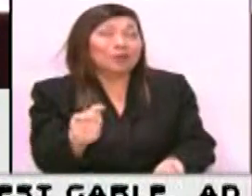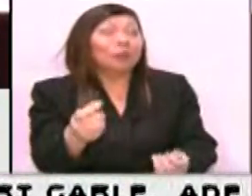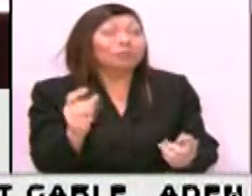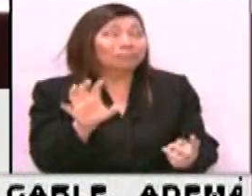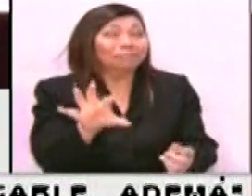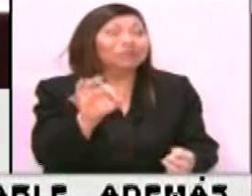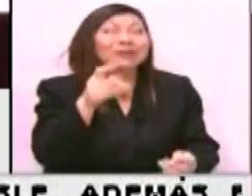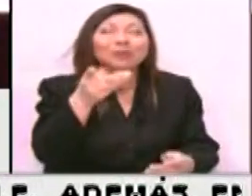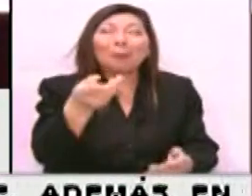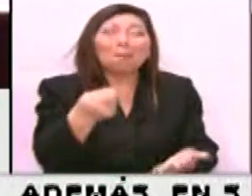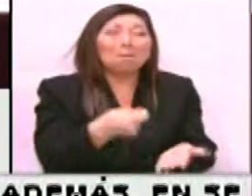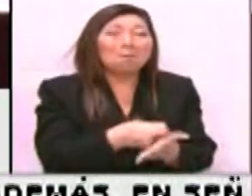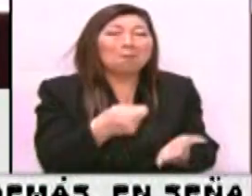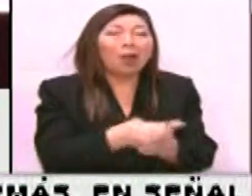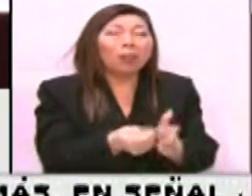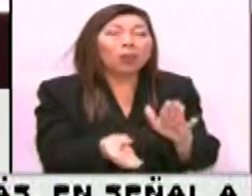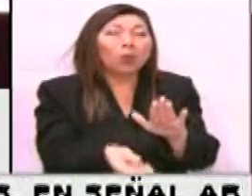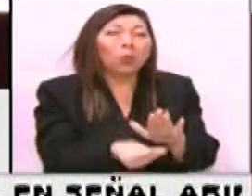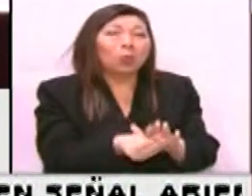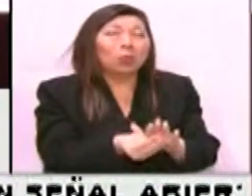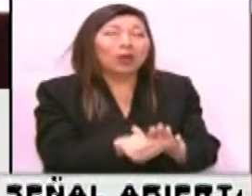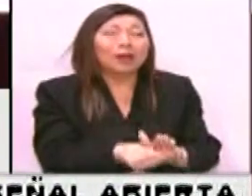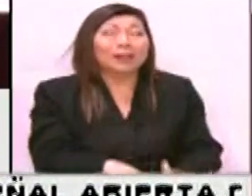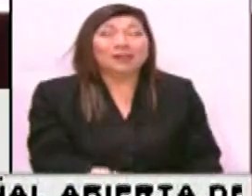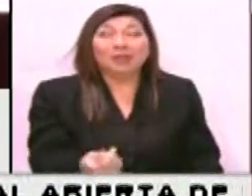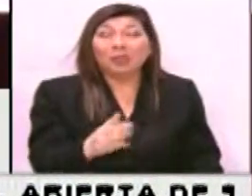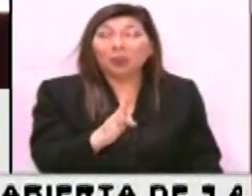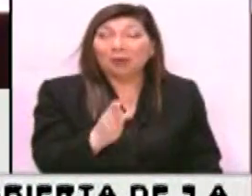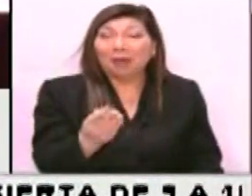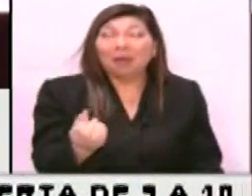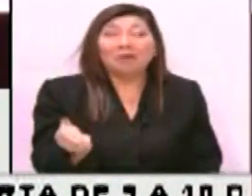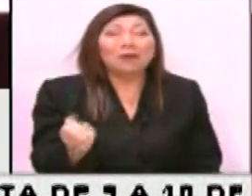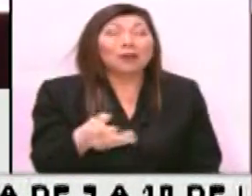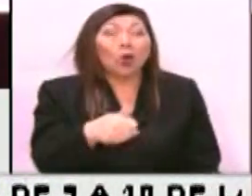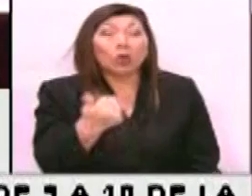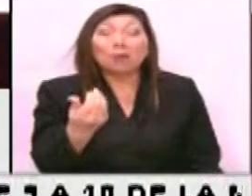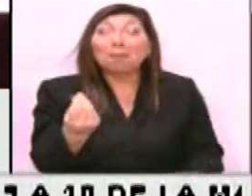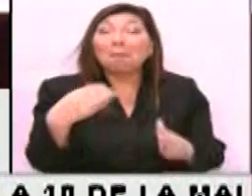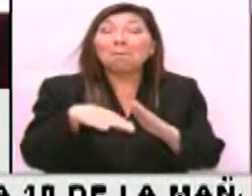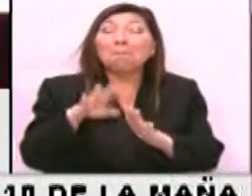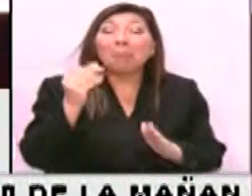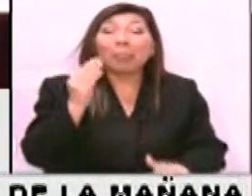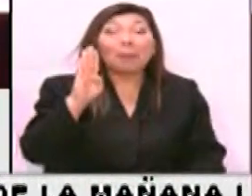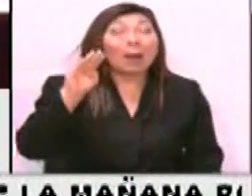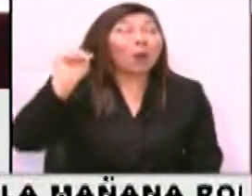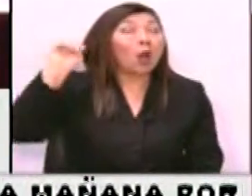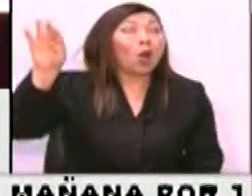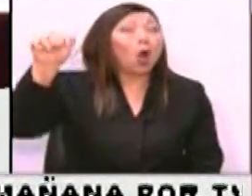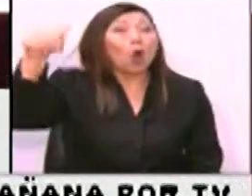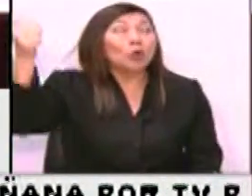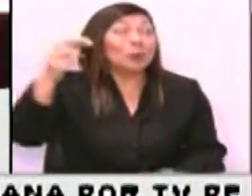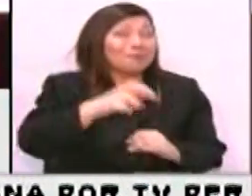encontrados con dineros en distintas cuentas de paraísos fiscales. Muy bien,